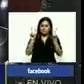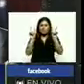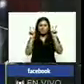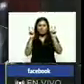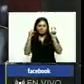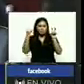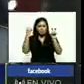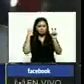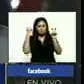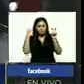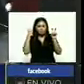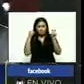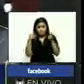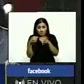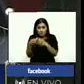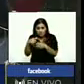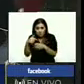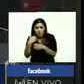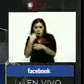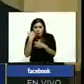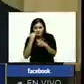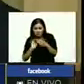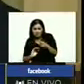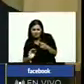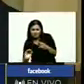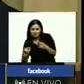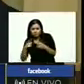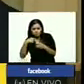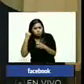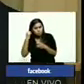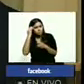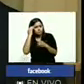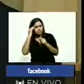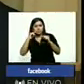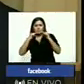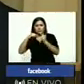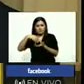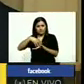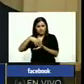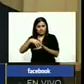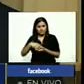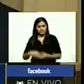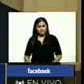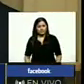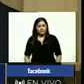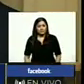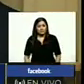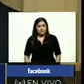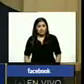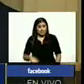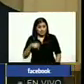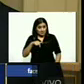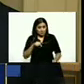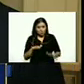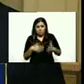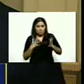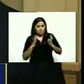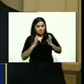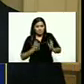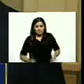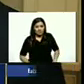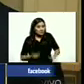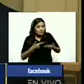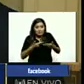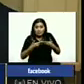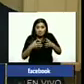conozca el valor de la democracia en un estado que no es democrático no hay libertades no hay derechos de sucesión no hay